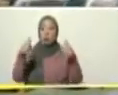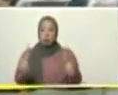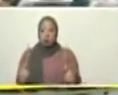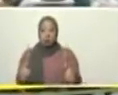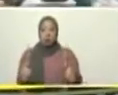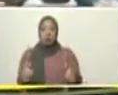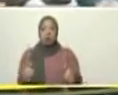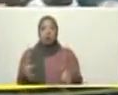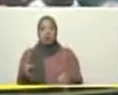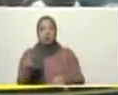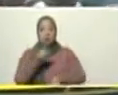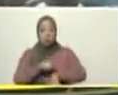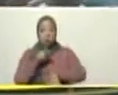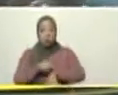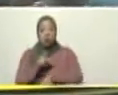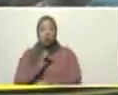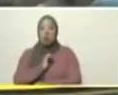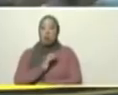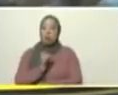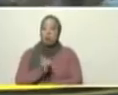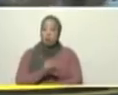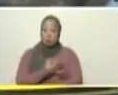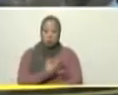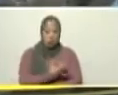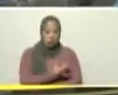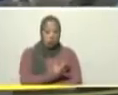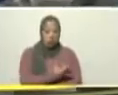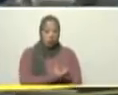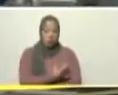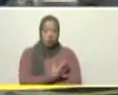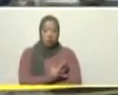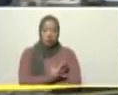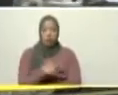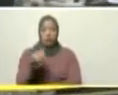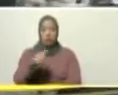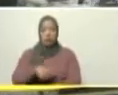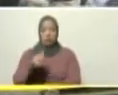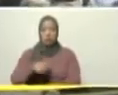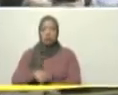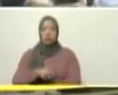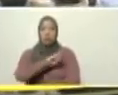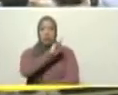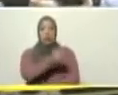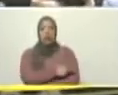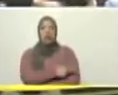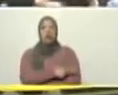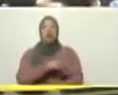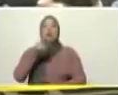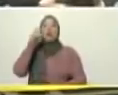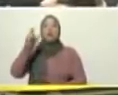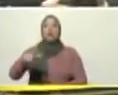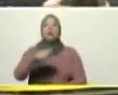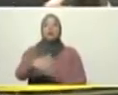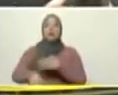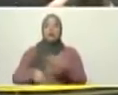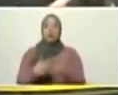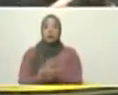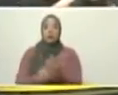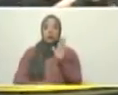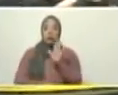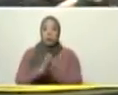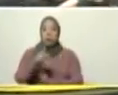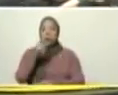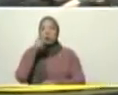en esas horas de dolor y de incertidumbre de una fuerza popular que llevó adelante lo